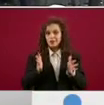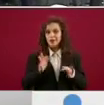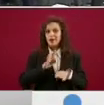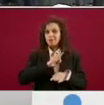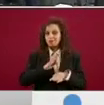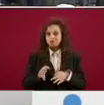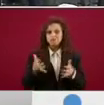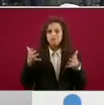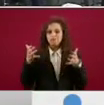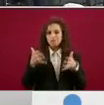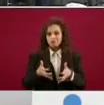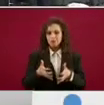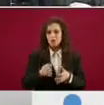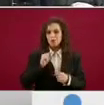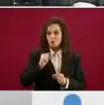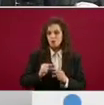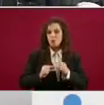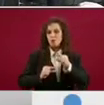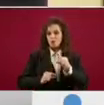gradualmente